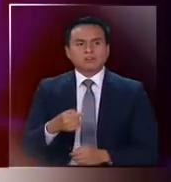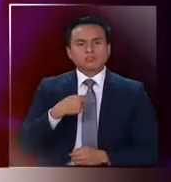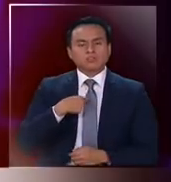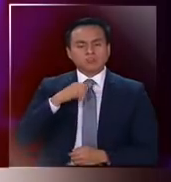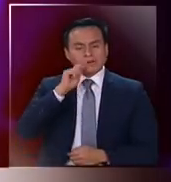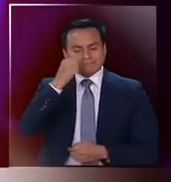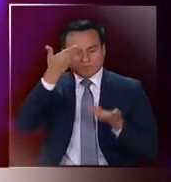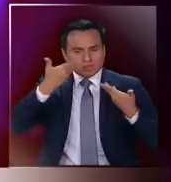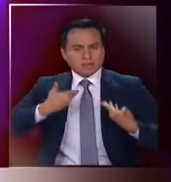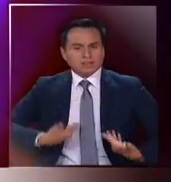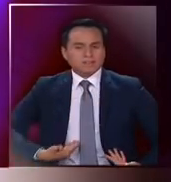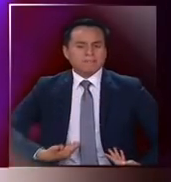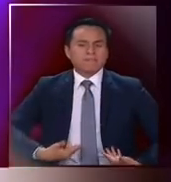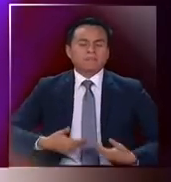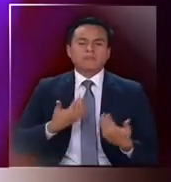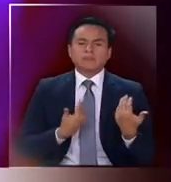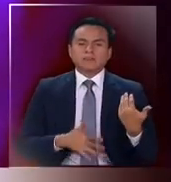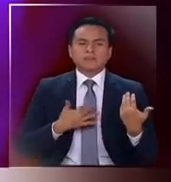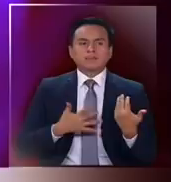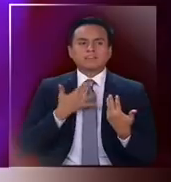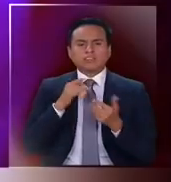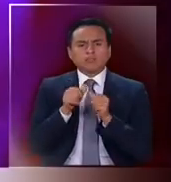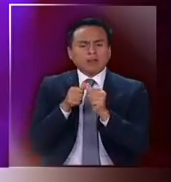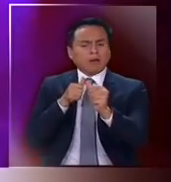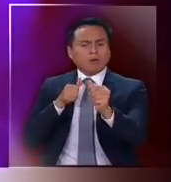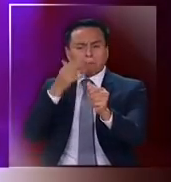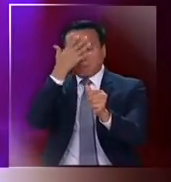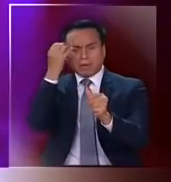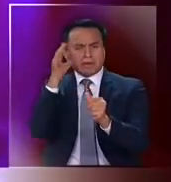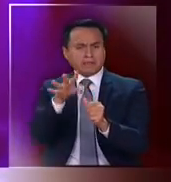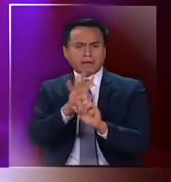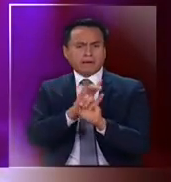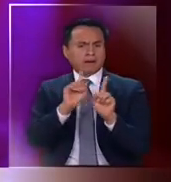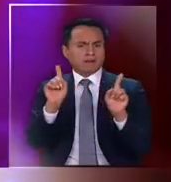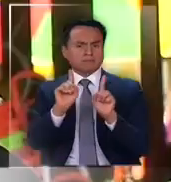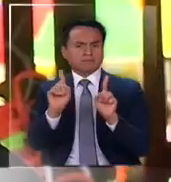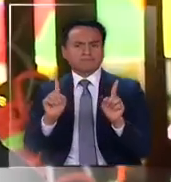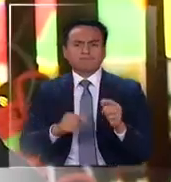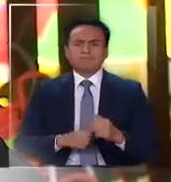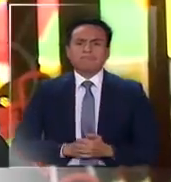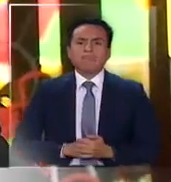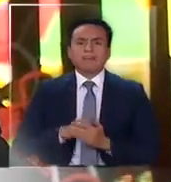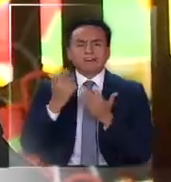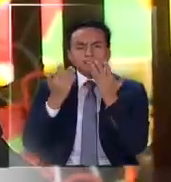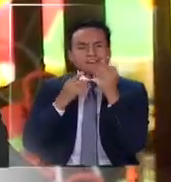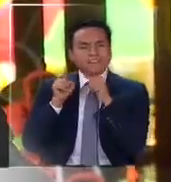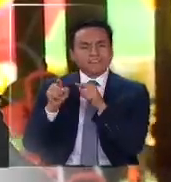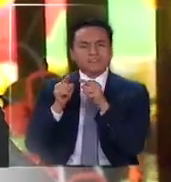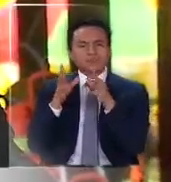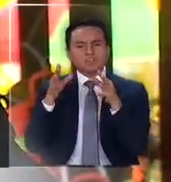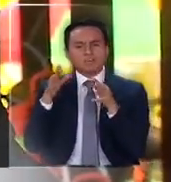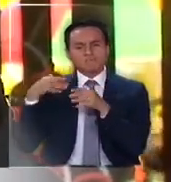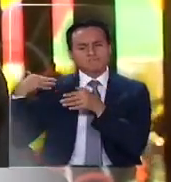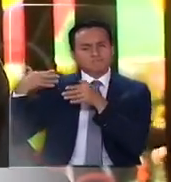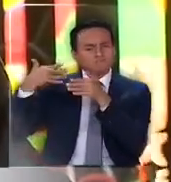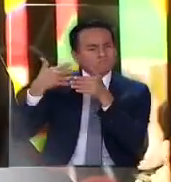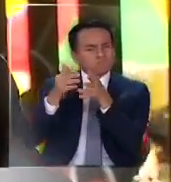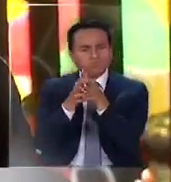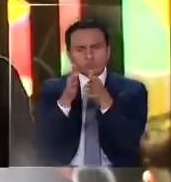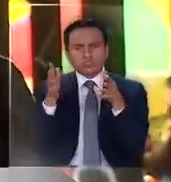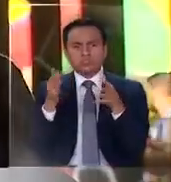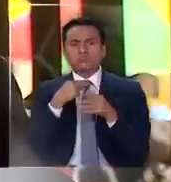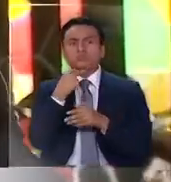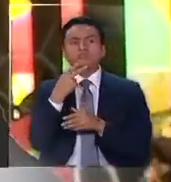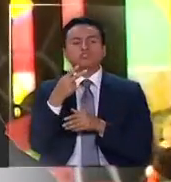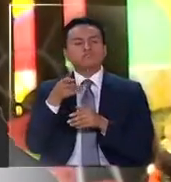aquel que estando lejos no te olvida. Es un cantante con mucha trayectoria. Su